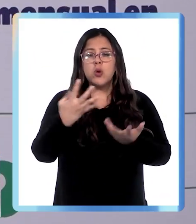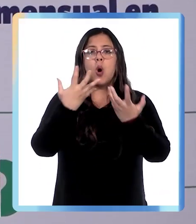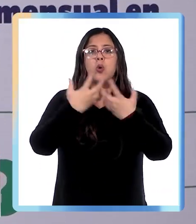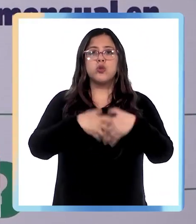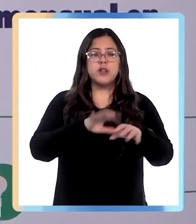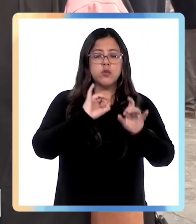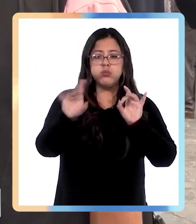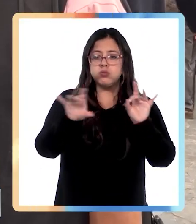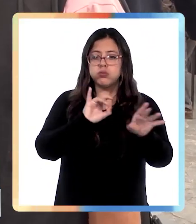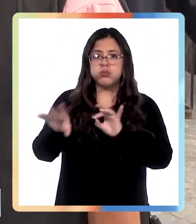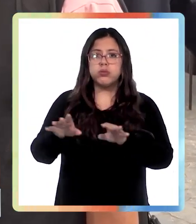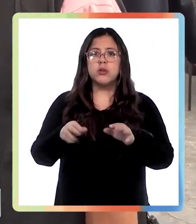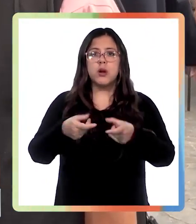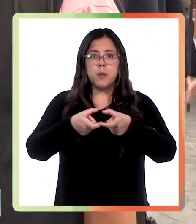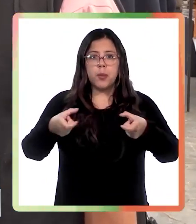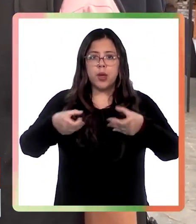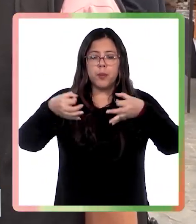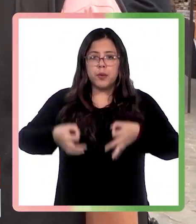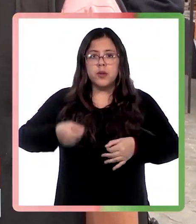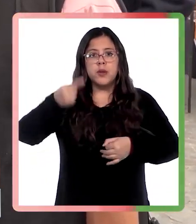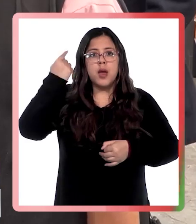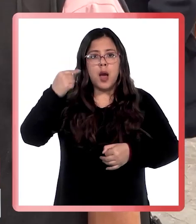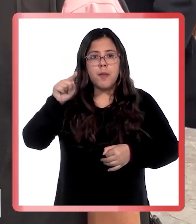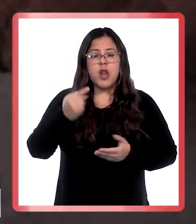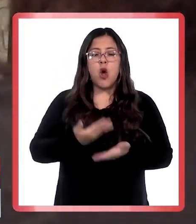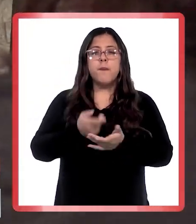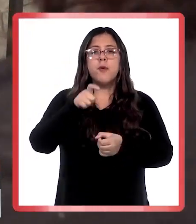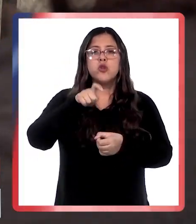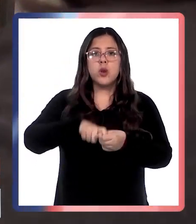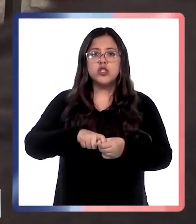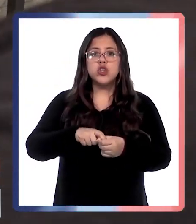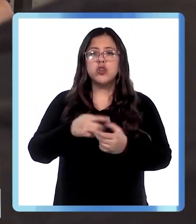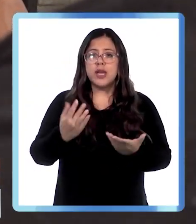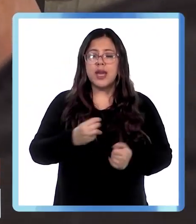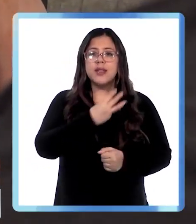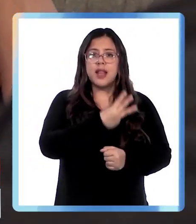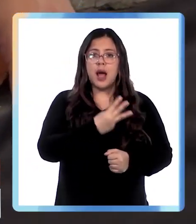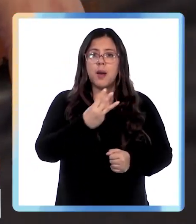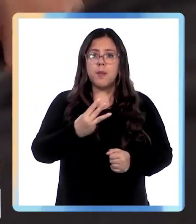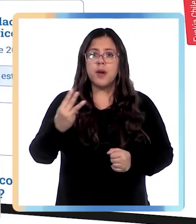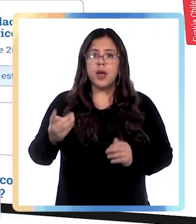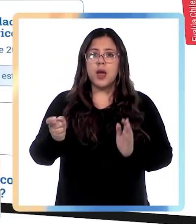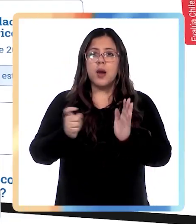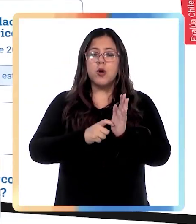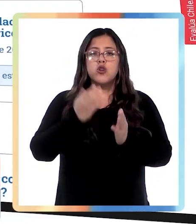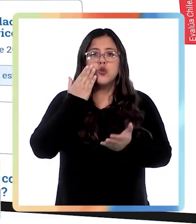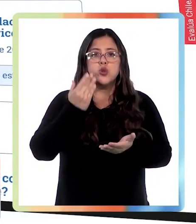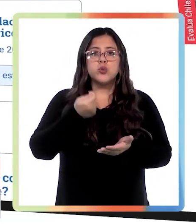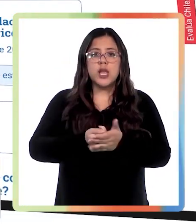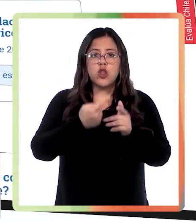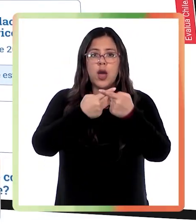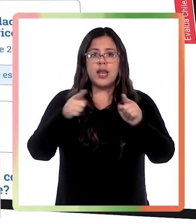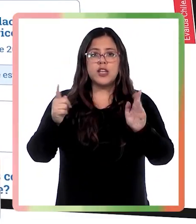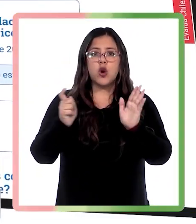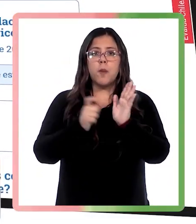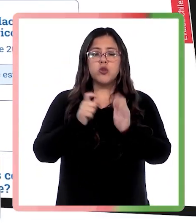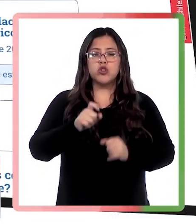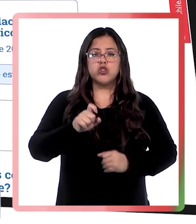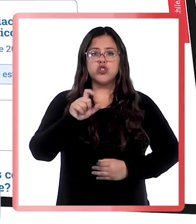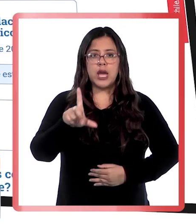entrega se materializa en la cuenta pero su postulación es a través de la página web subsidio